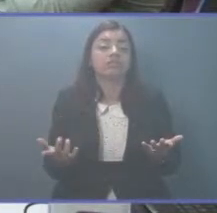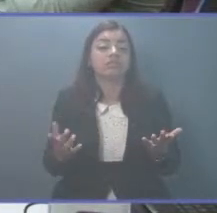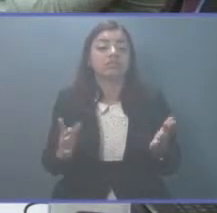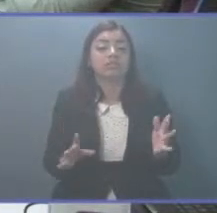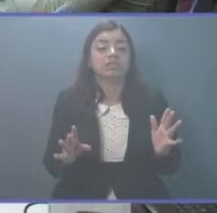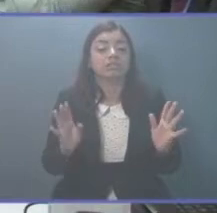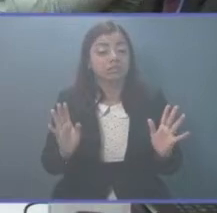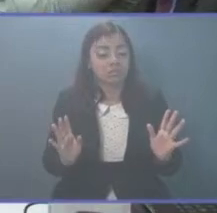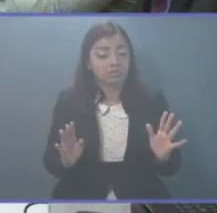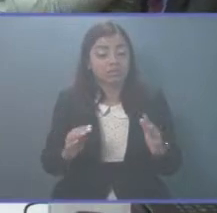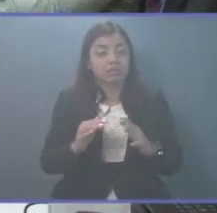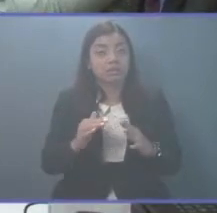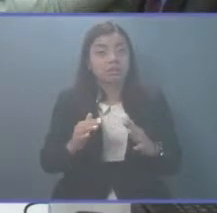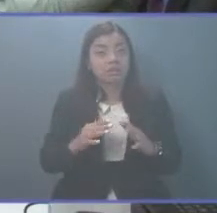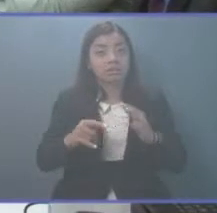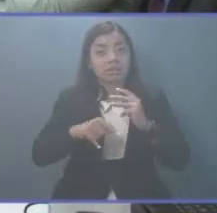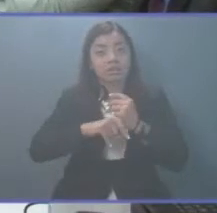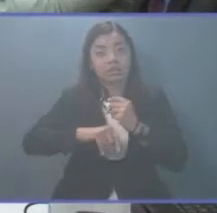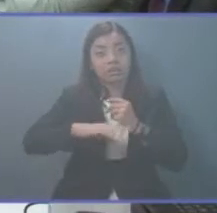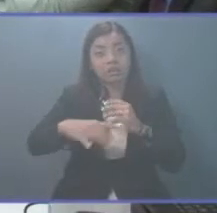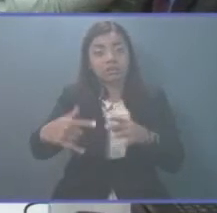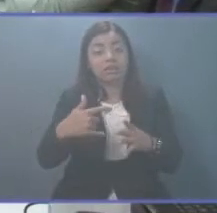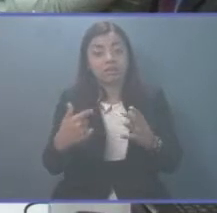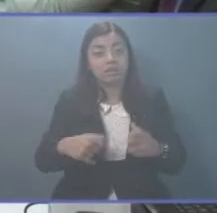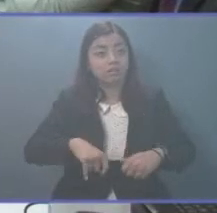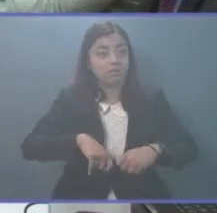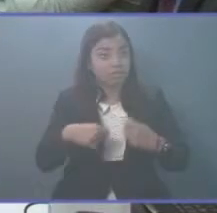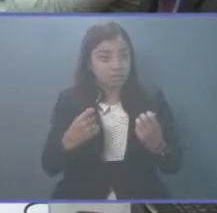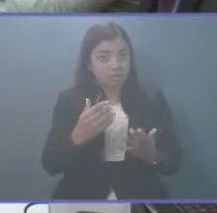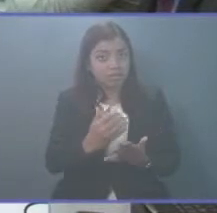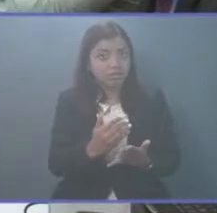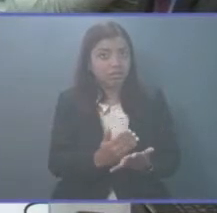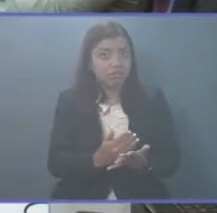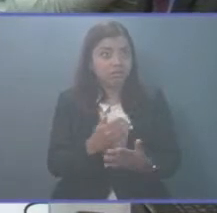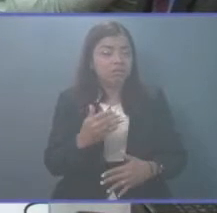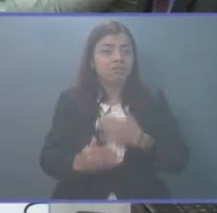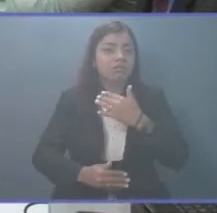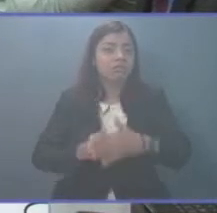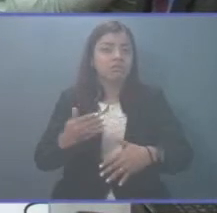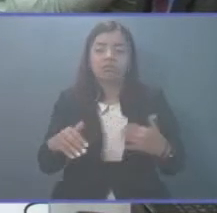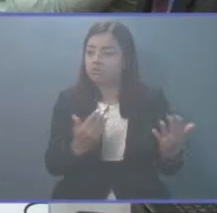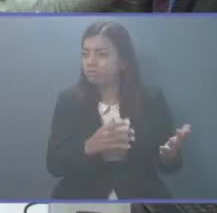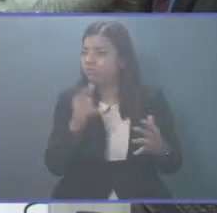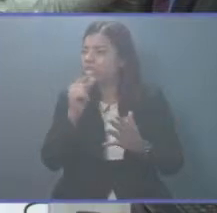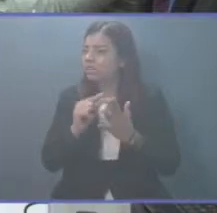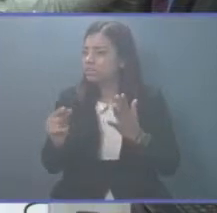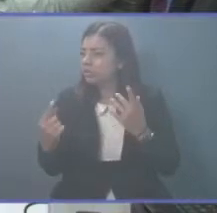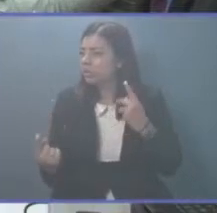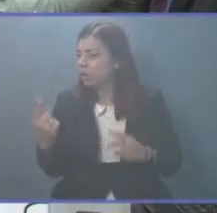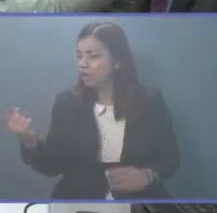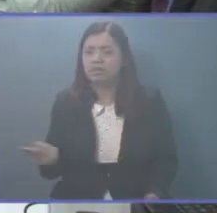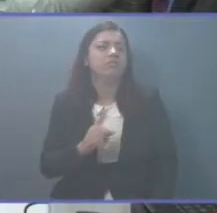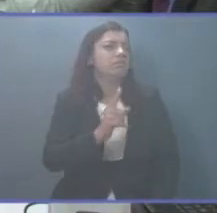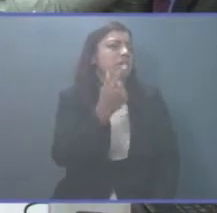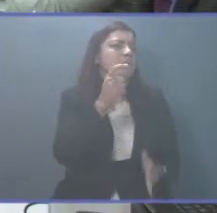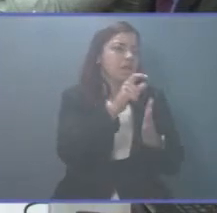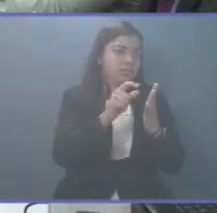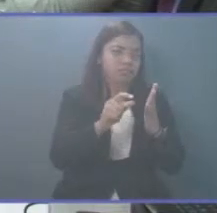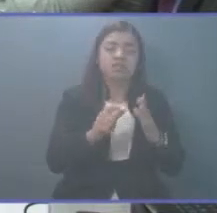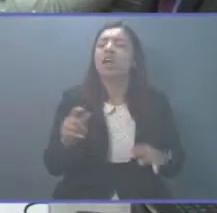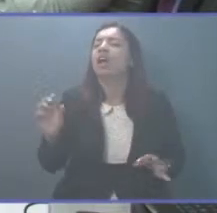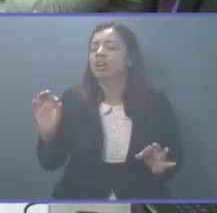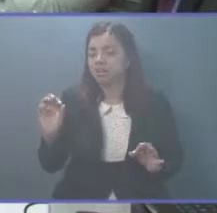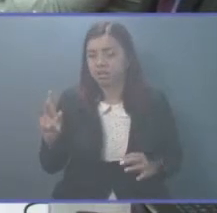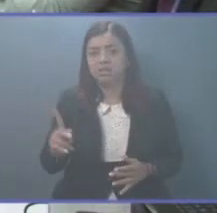y promoción del delito de tráfico, y en casos de promoción... ¿En qué inciso me está diciendo? En el primer inciso. ¿Sí?